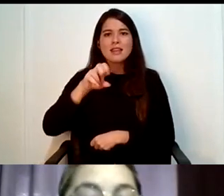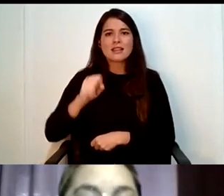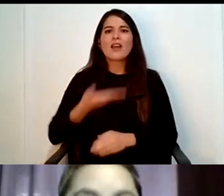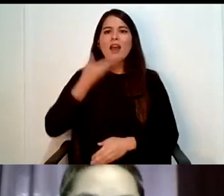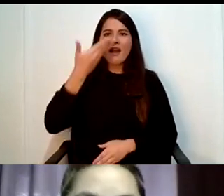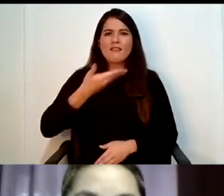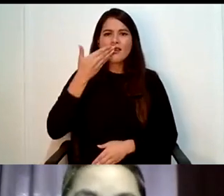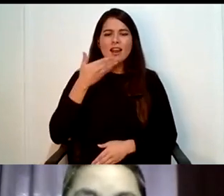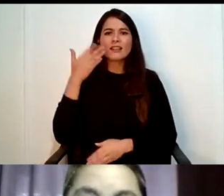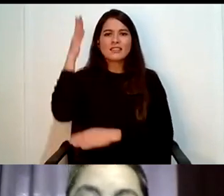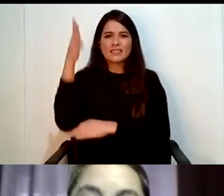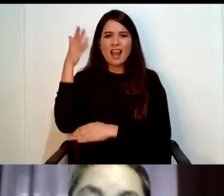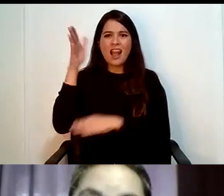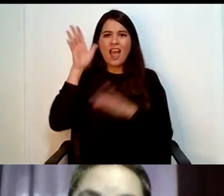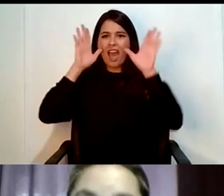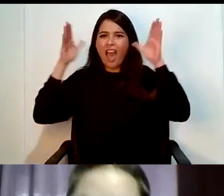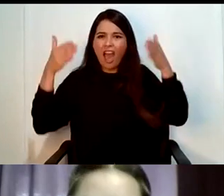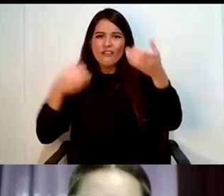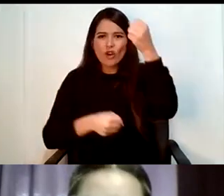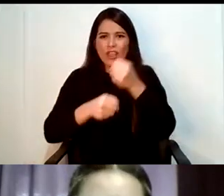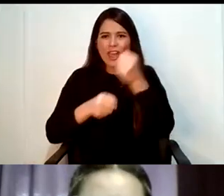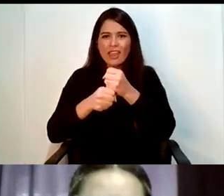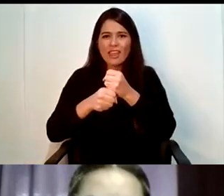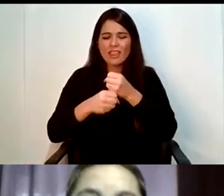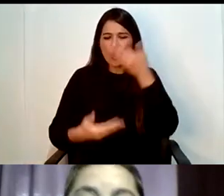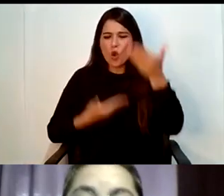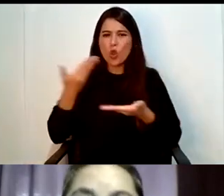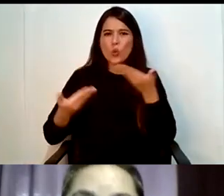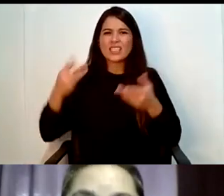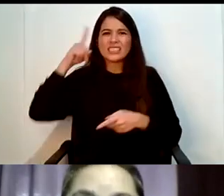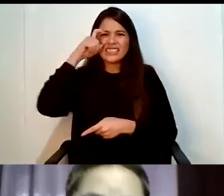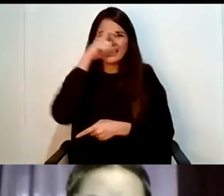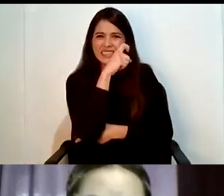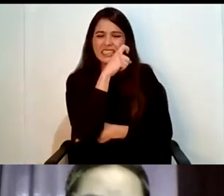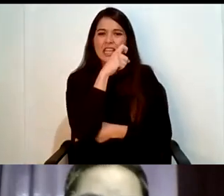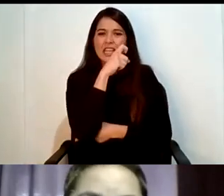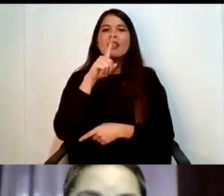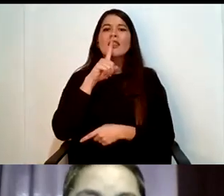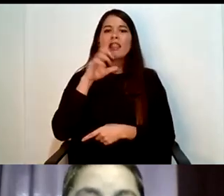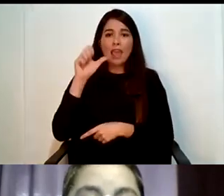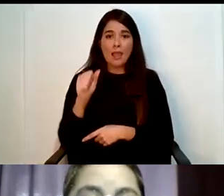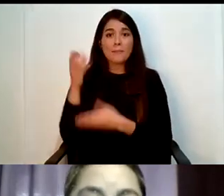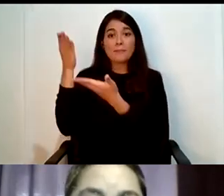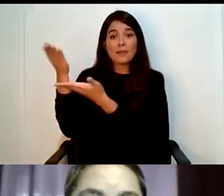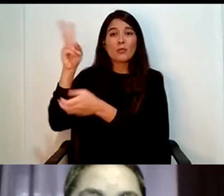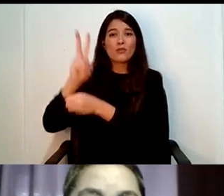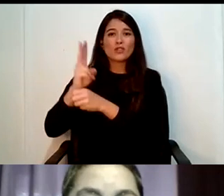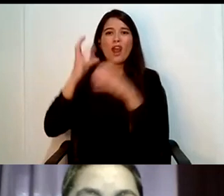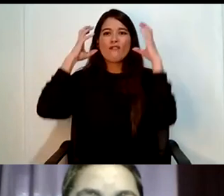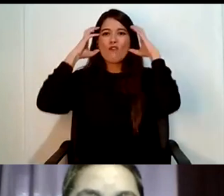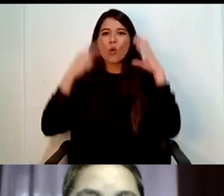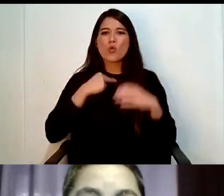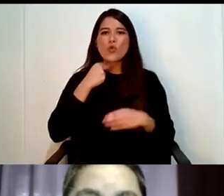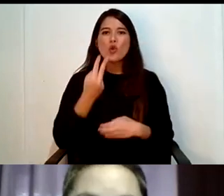titulada Abordaje de conductas problemáticas en TEA. María Paz Martínez Navarro es fonoaudióloga